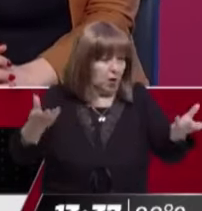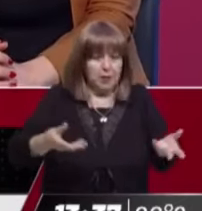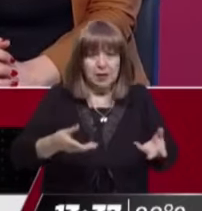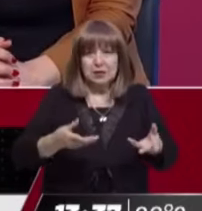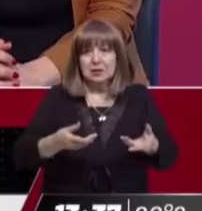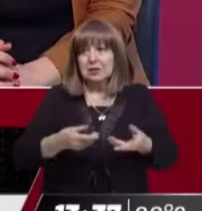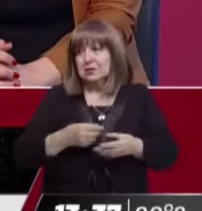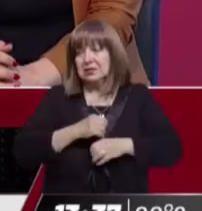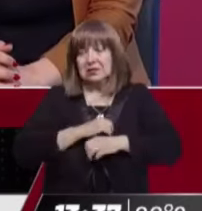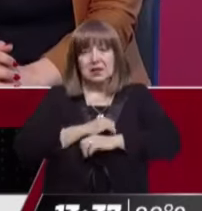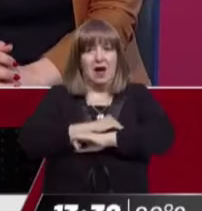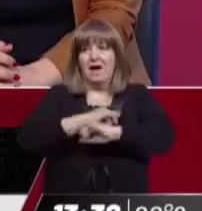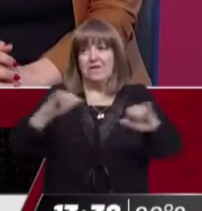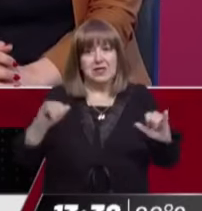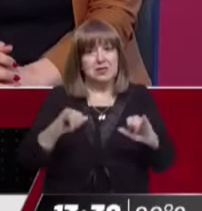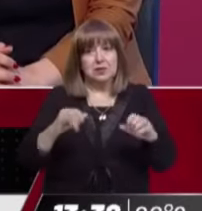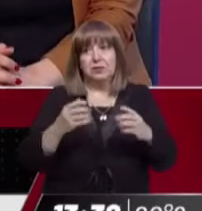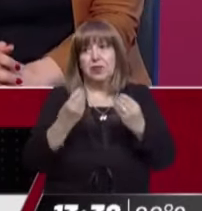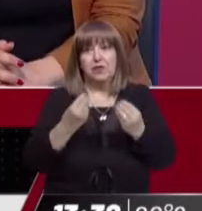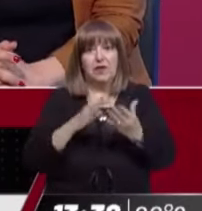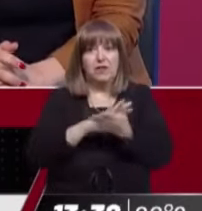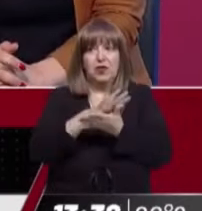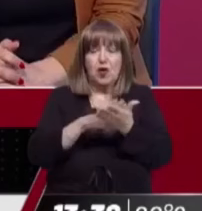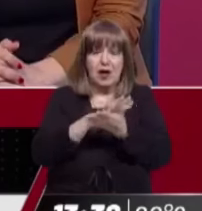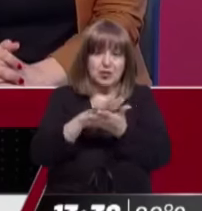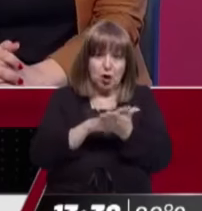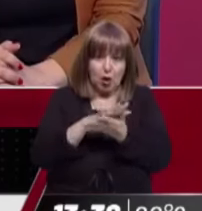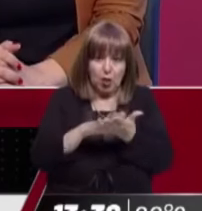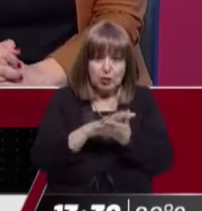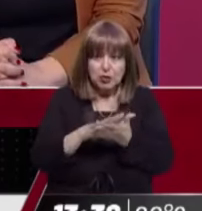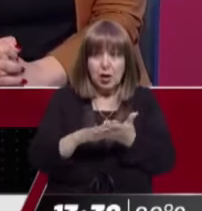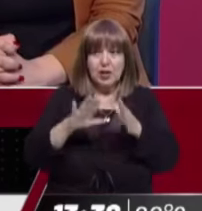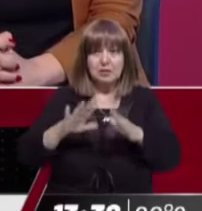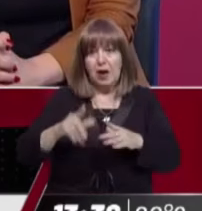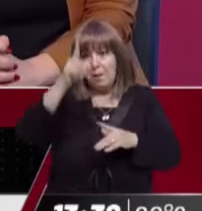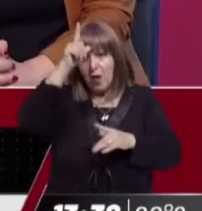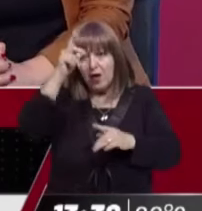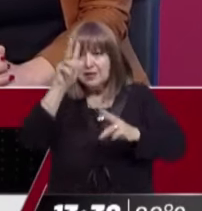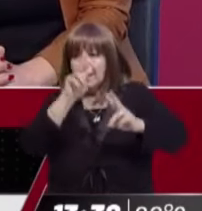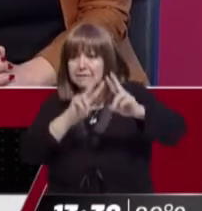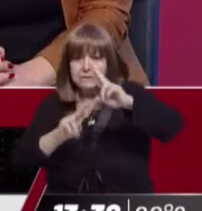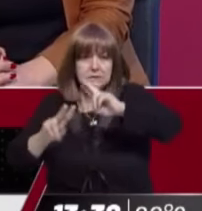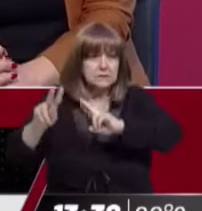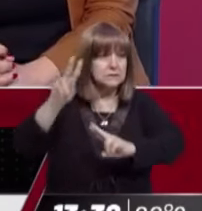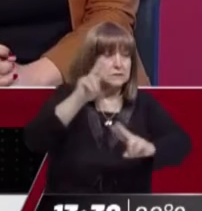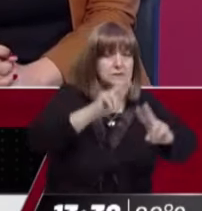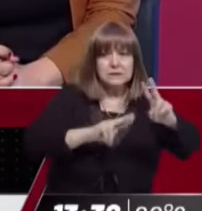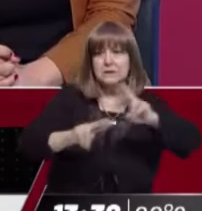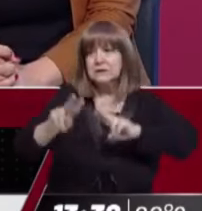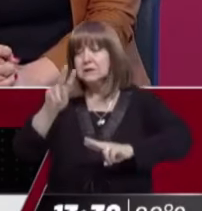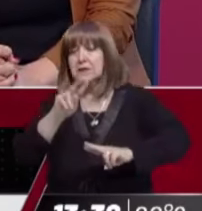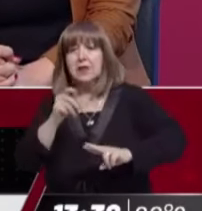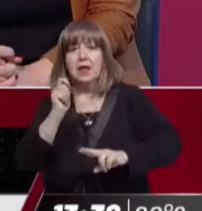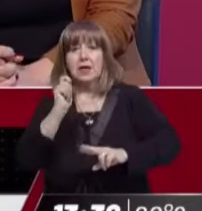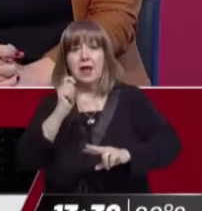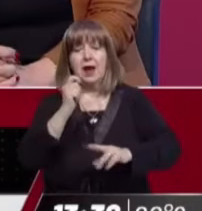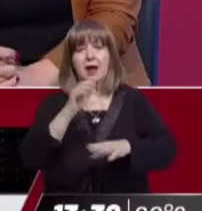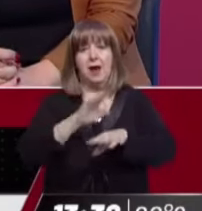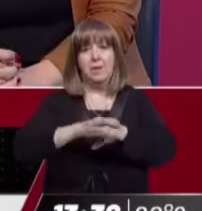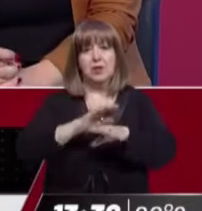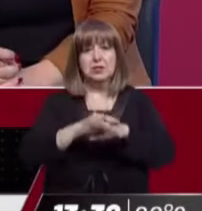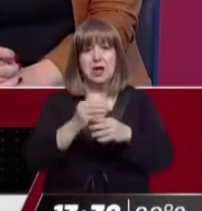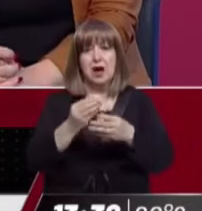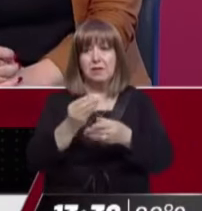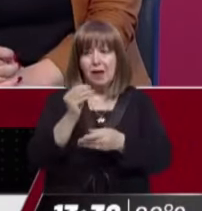hacerlo público y empezar a buscar soluciones. Así que estamos a la espera a ver cuáles serán las actuaciones que se lleven adelante por parte